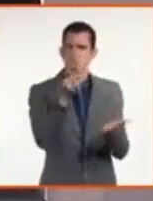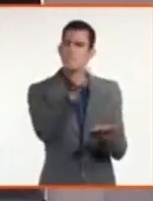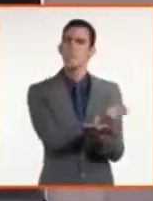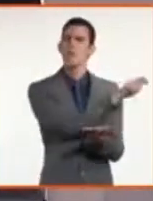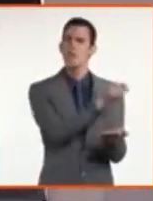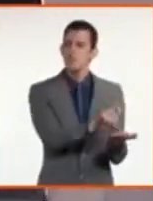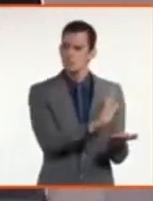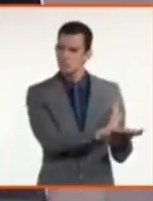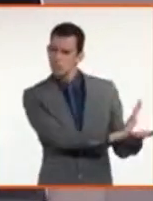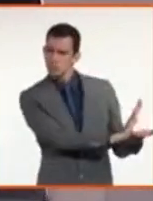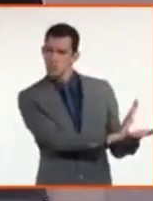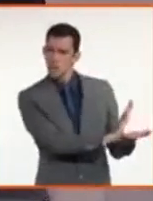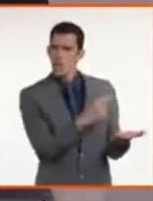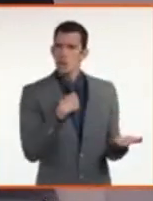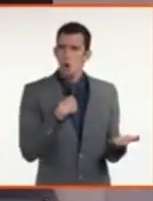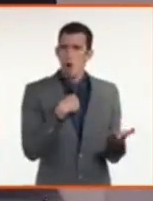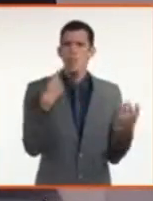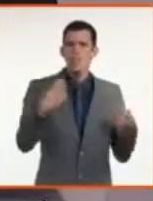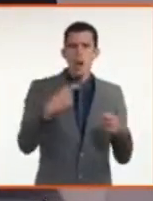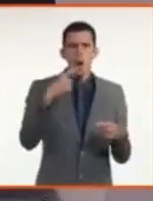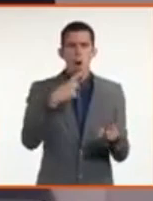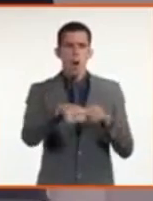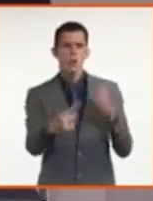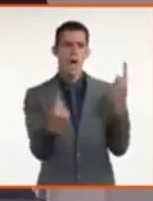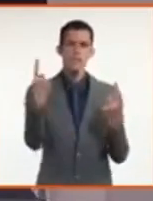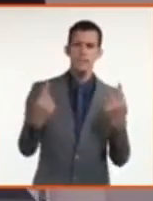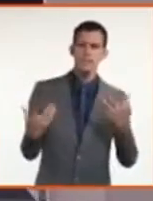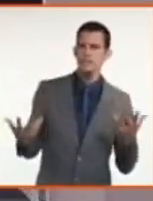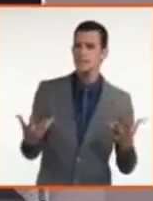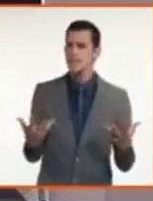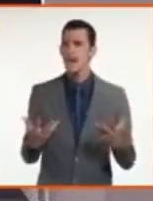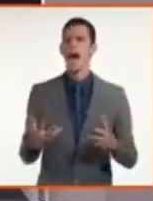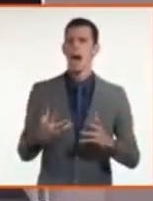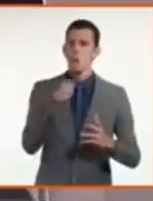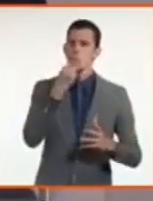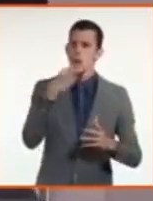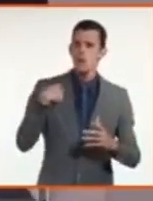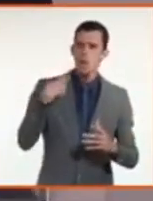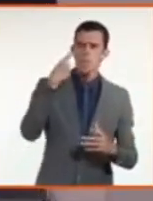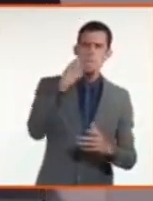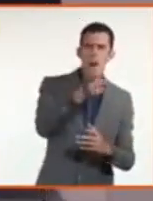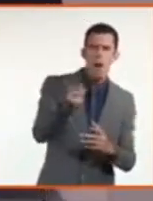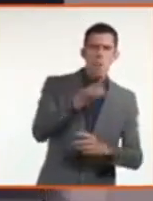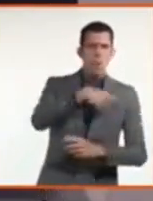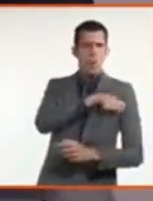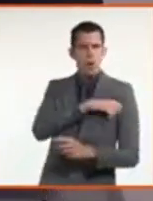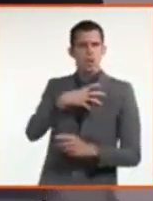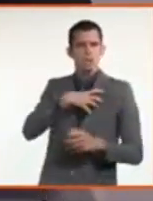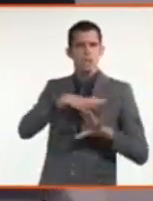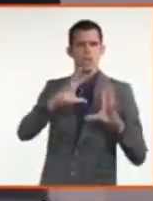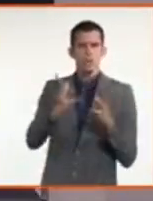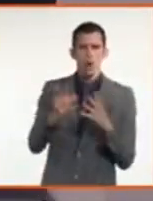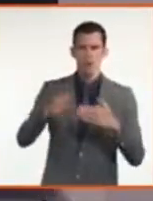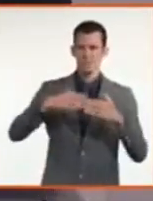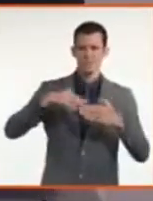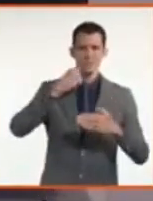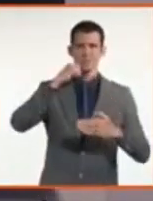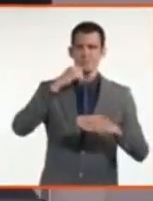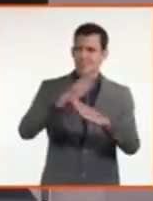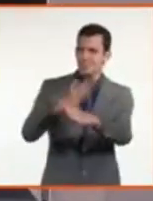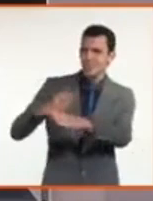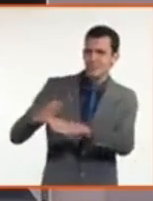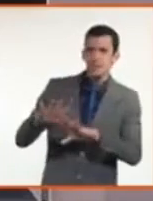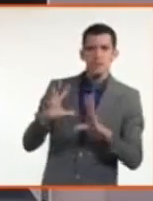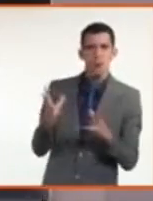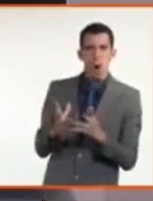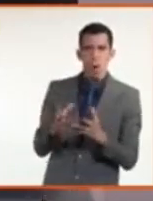todos los actores económicos o sea me quedo cambiar tiene un conjunto de operaciones finitas por eso la ministra explicaba ahora tenemos una limitada o sea tenemos un nivel